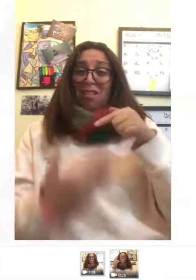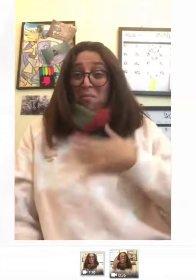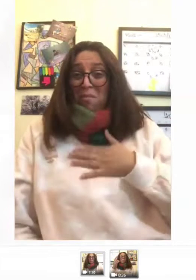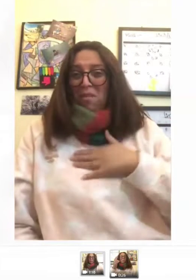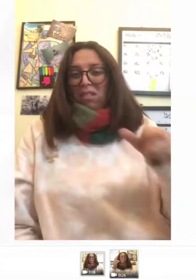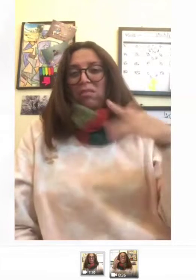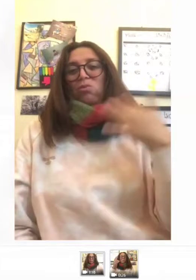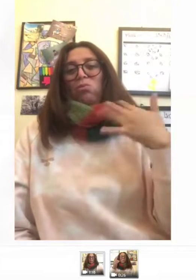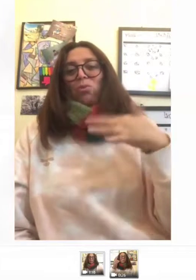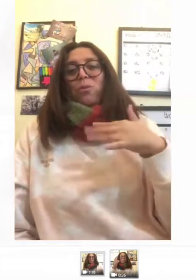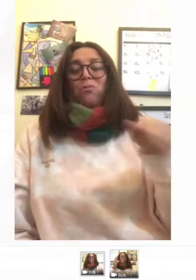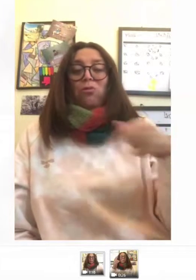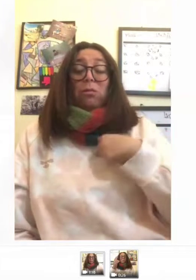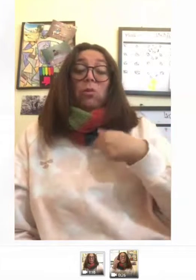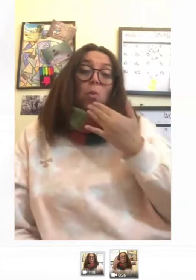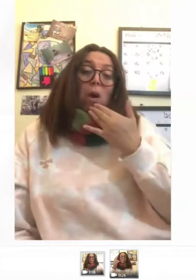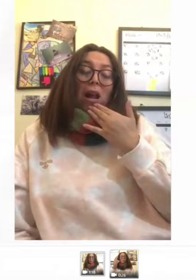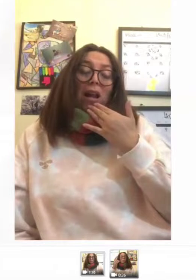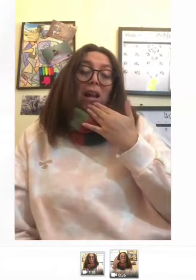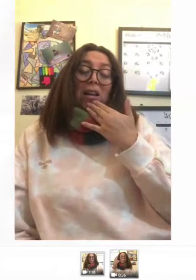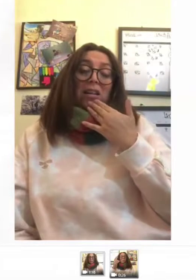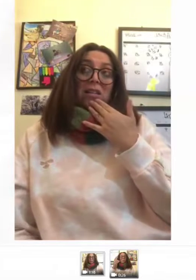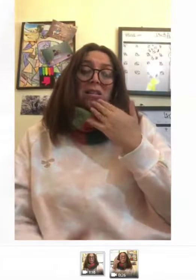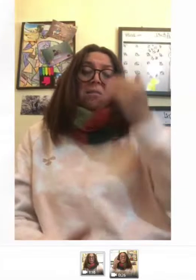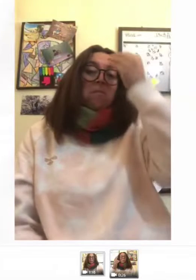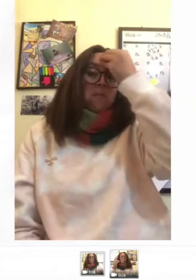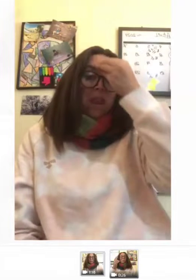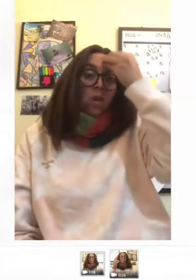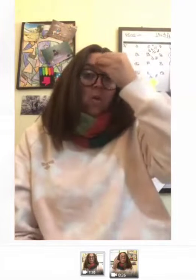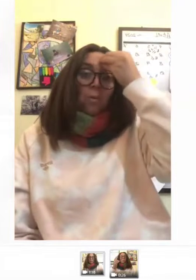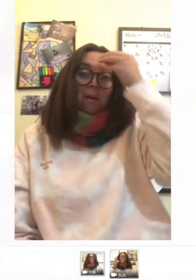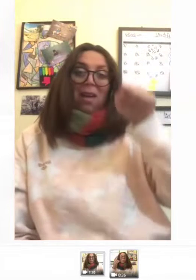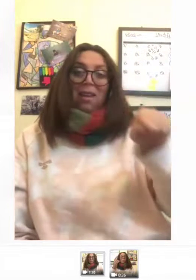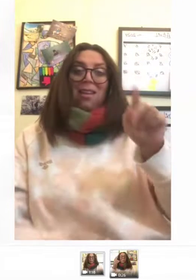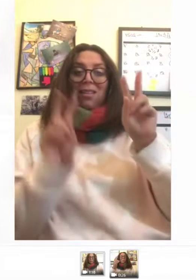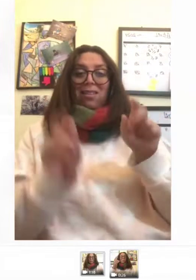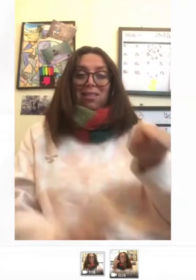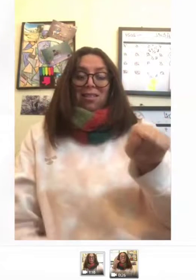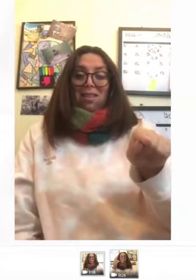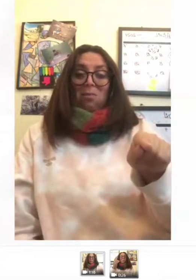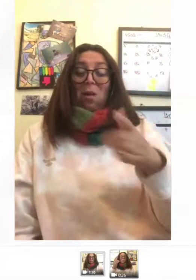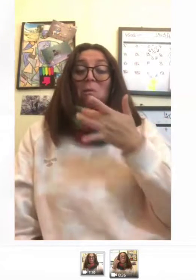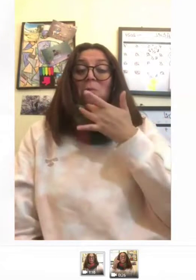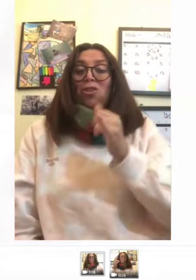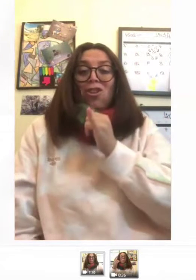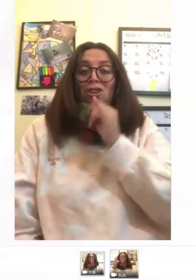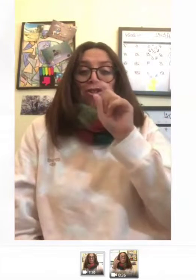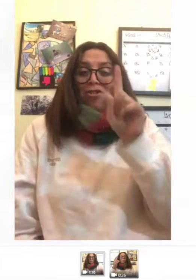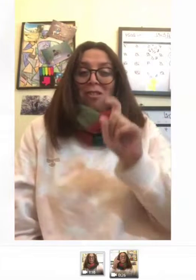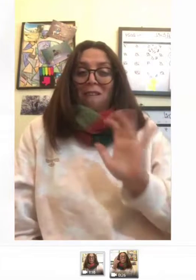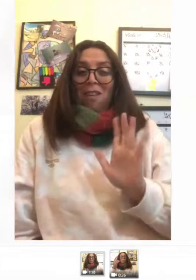tienen conocimiento. Entonces, ¿cómo podemos ayudar a estudiar en ese aspecto? Igual yo estoy